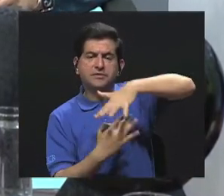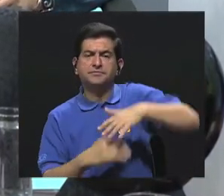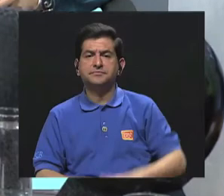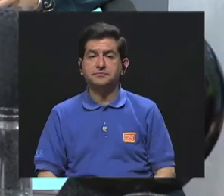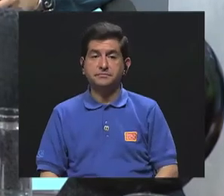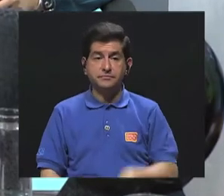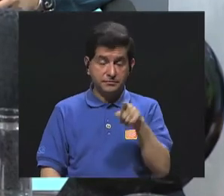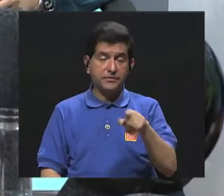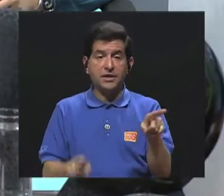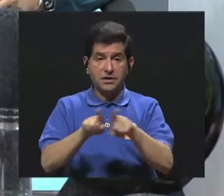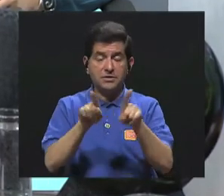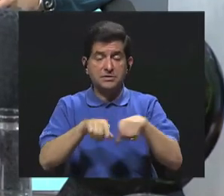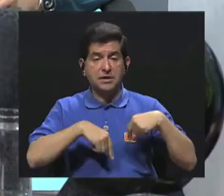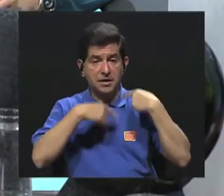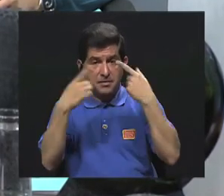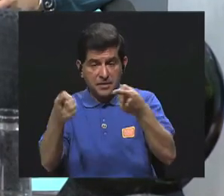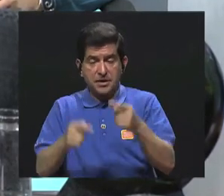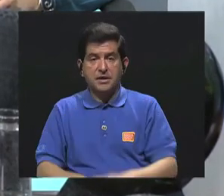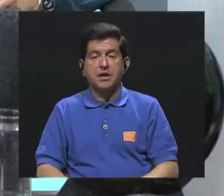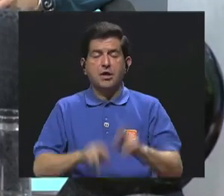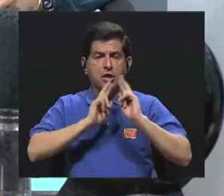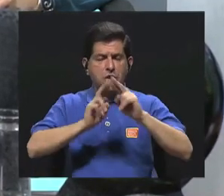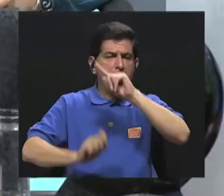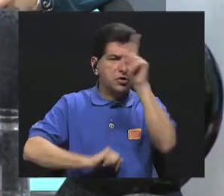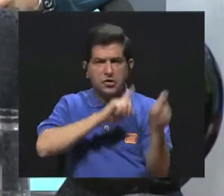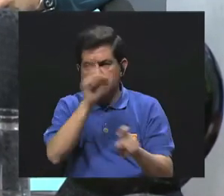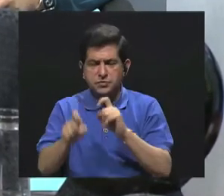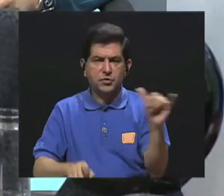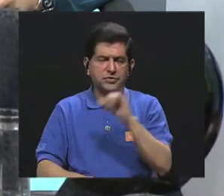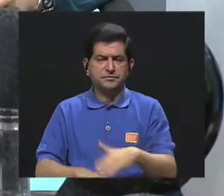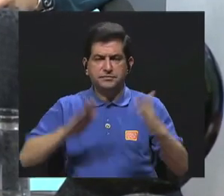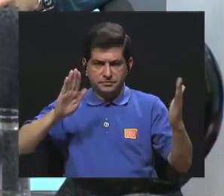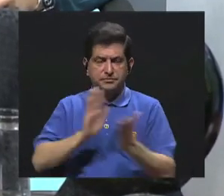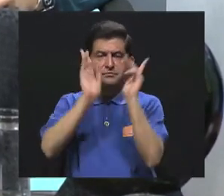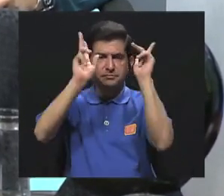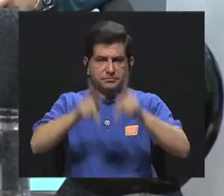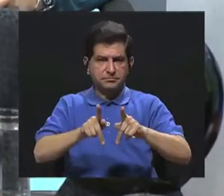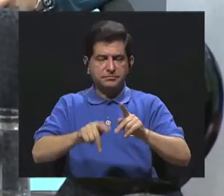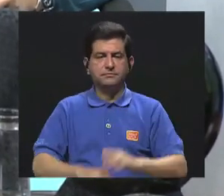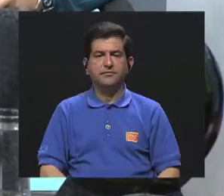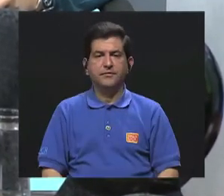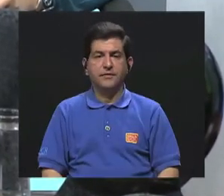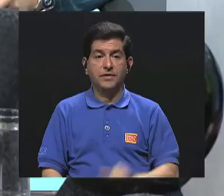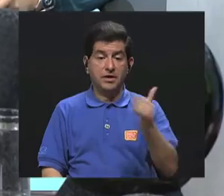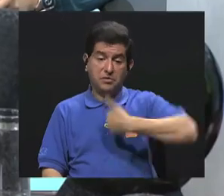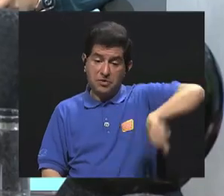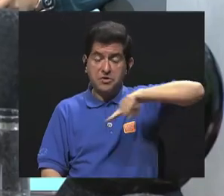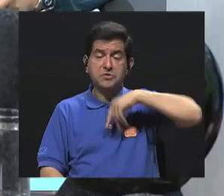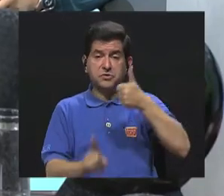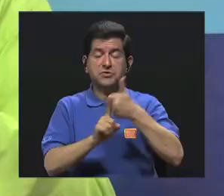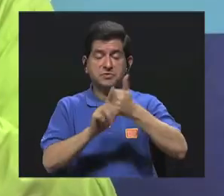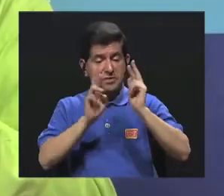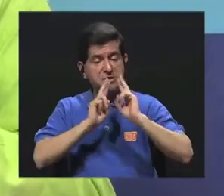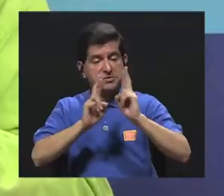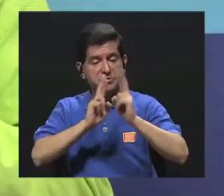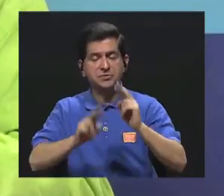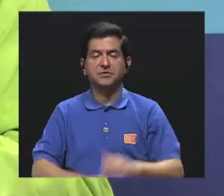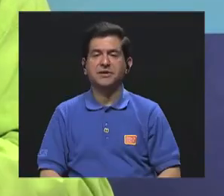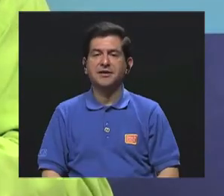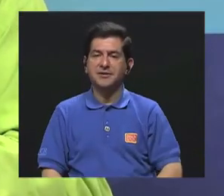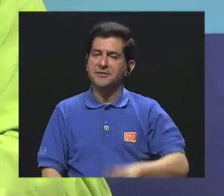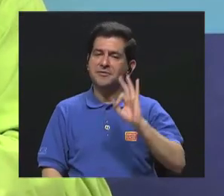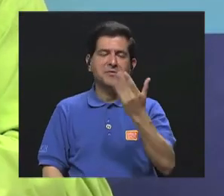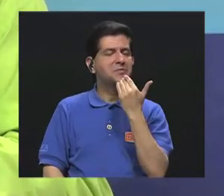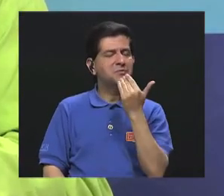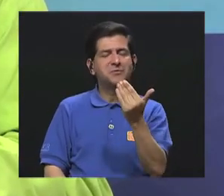tanto que ellos asistan como que vayan y respondan preguntas y también se enfrenten al público que tanto como nosotras, ¿sabes? Claro. Muy bien.